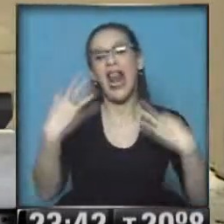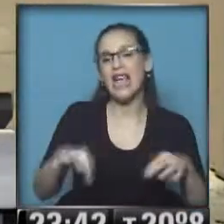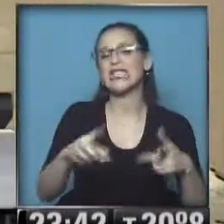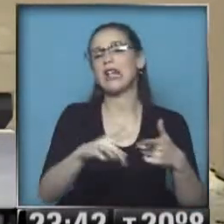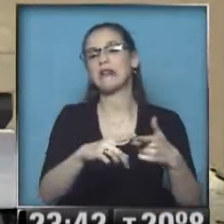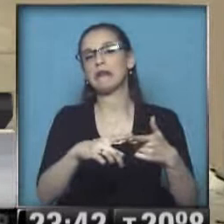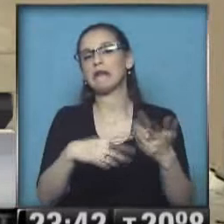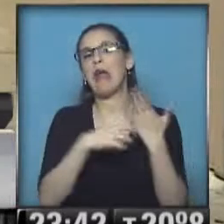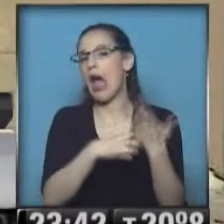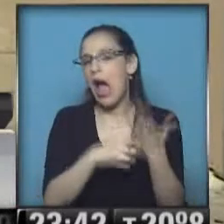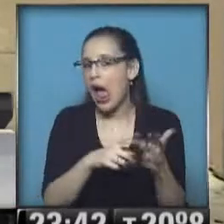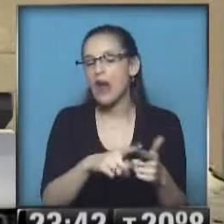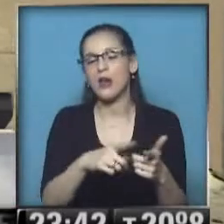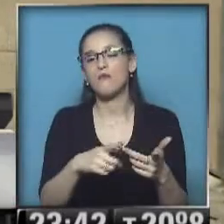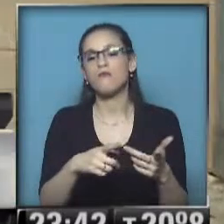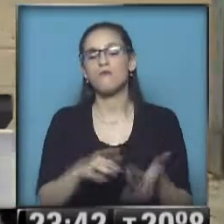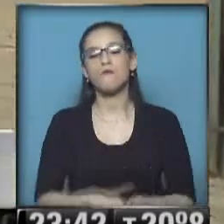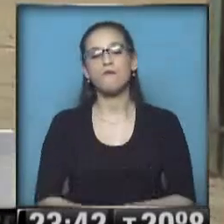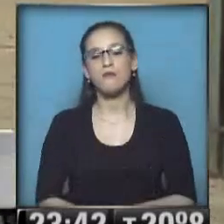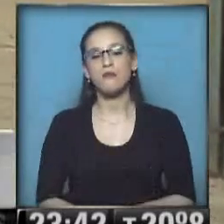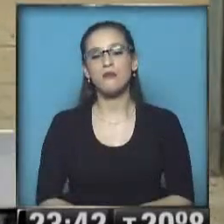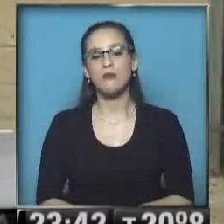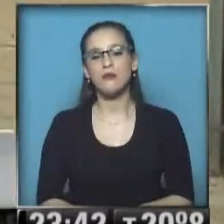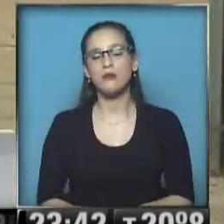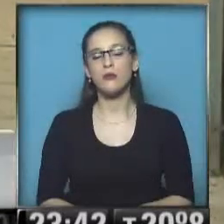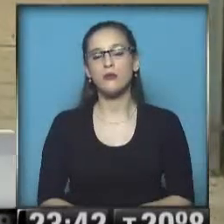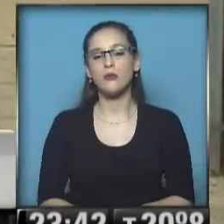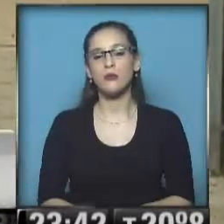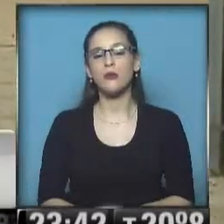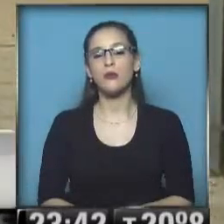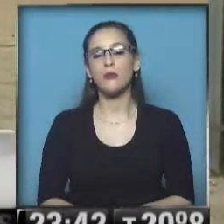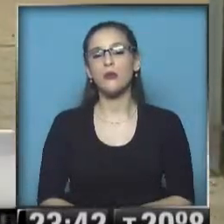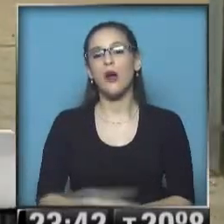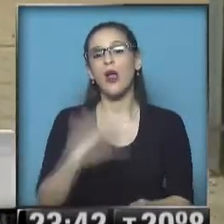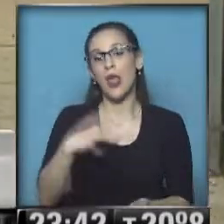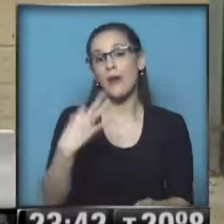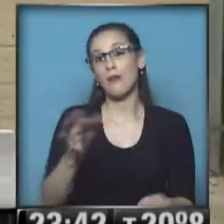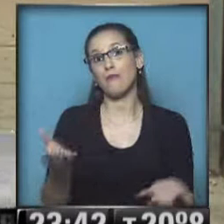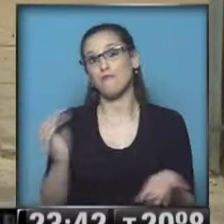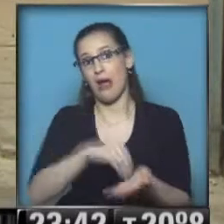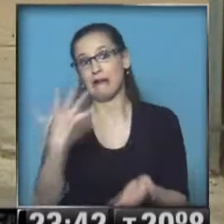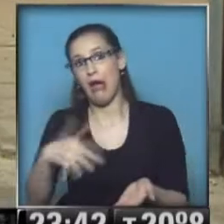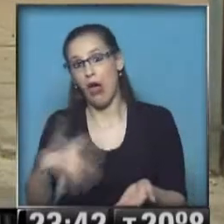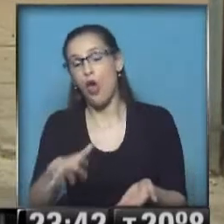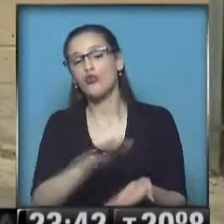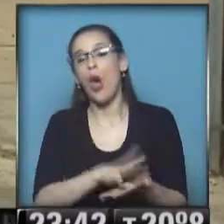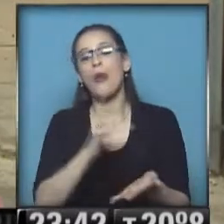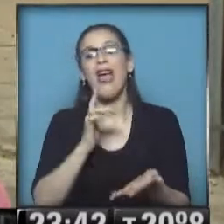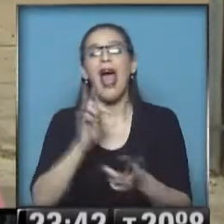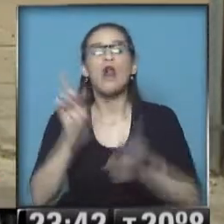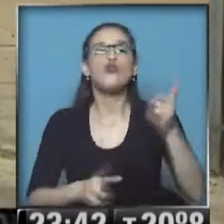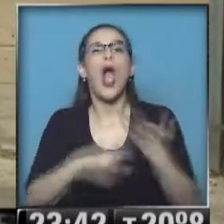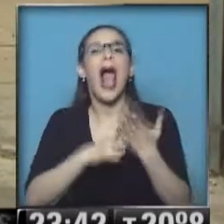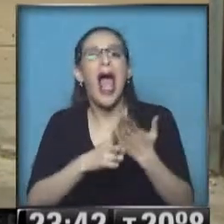eso, va a ser en proporción más caro que los cortes que menos salen, o que tienen que